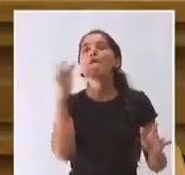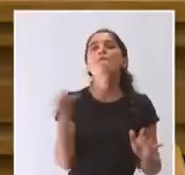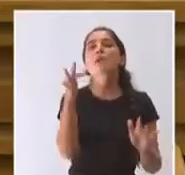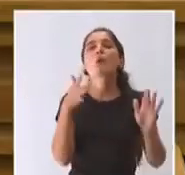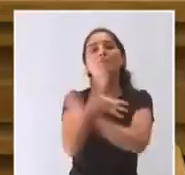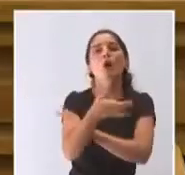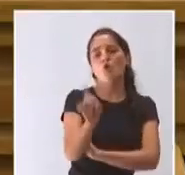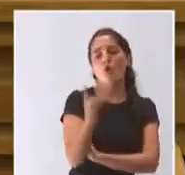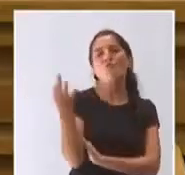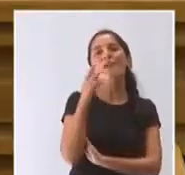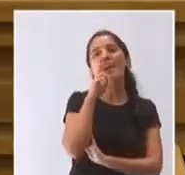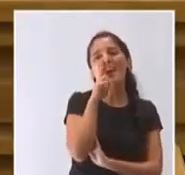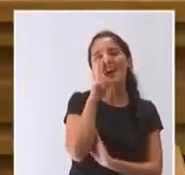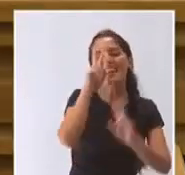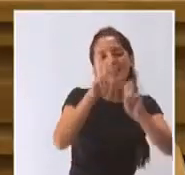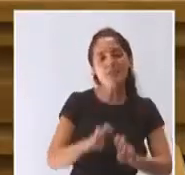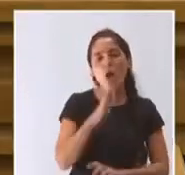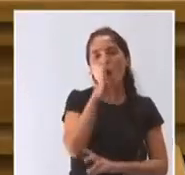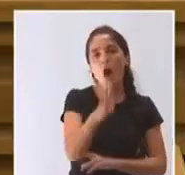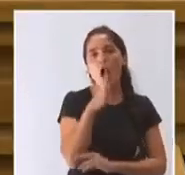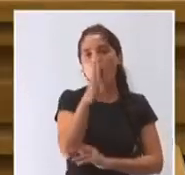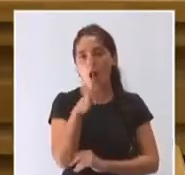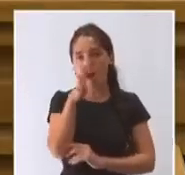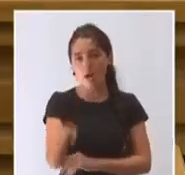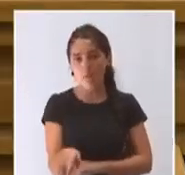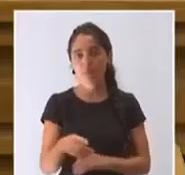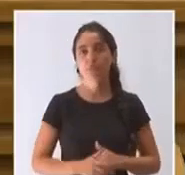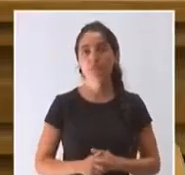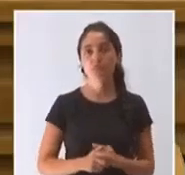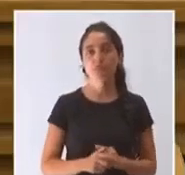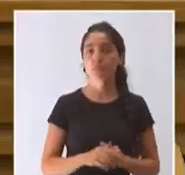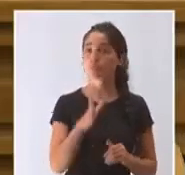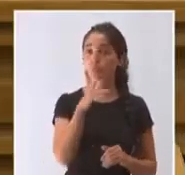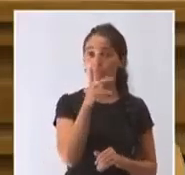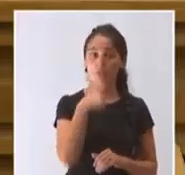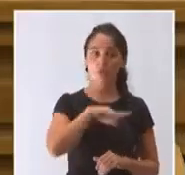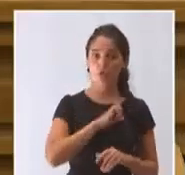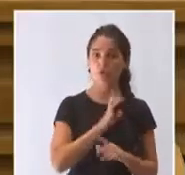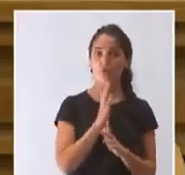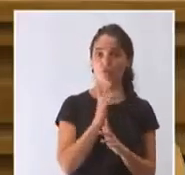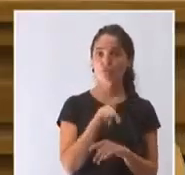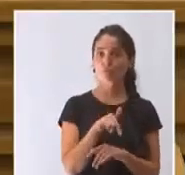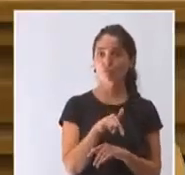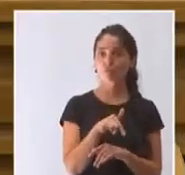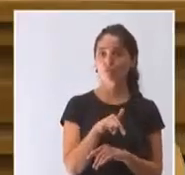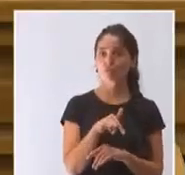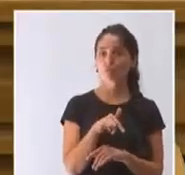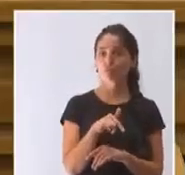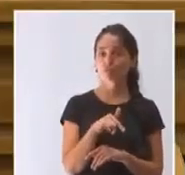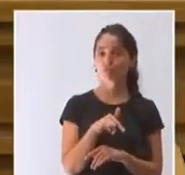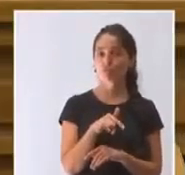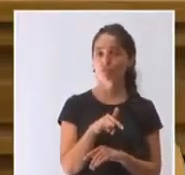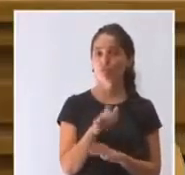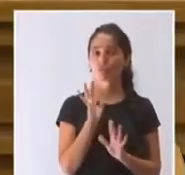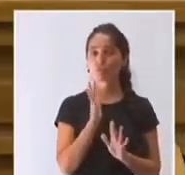definitiva aquí no lo vamos a jugar pero como entenderán no lo vamos a jugar mucho en el ámbito no lo vamos a jugar mucho en el